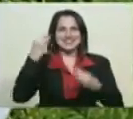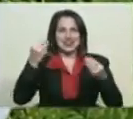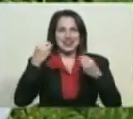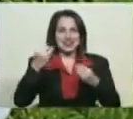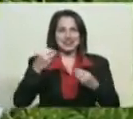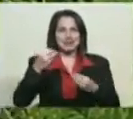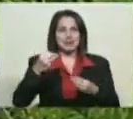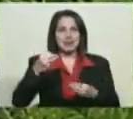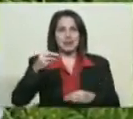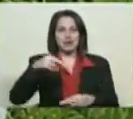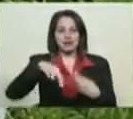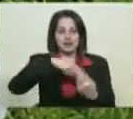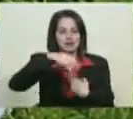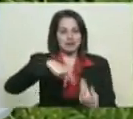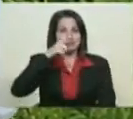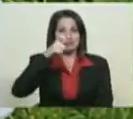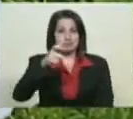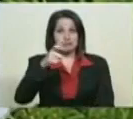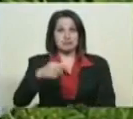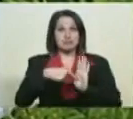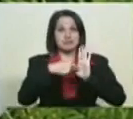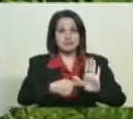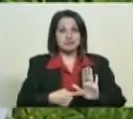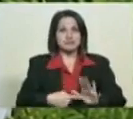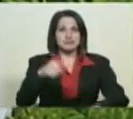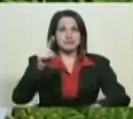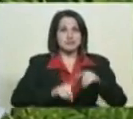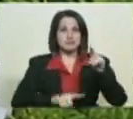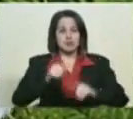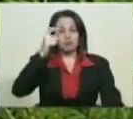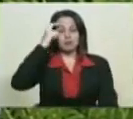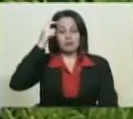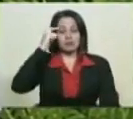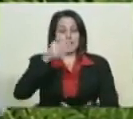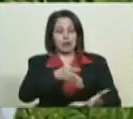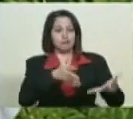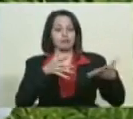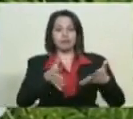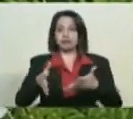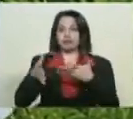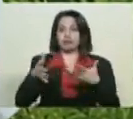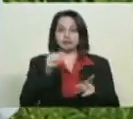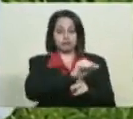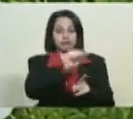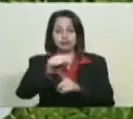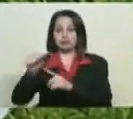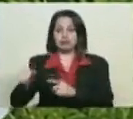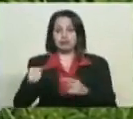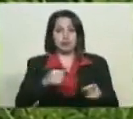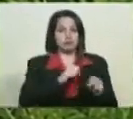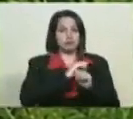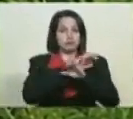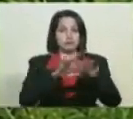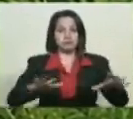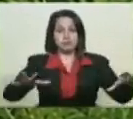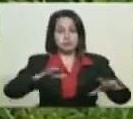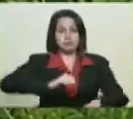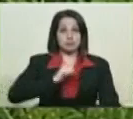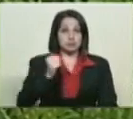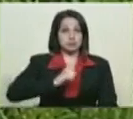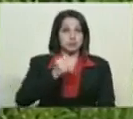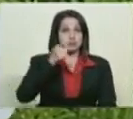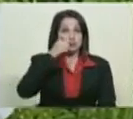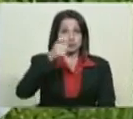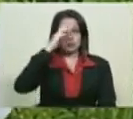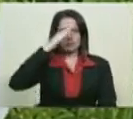República 2017. Han destacado que es un día de victoria y que el despliegue de todos los funcionarios se ha realizado de manera exitosa.